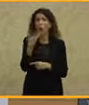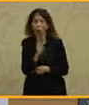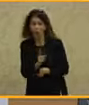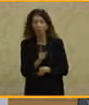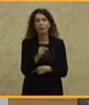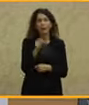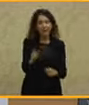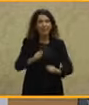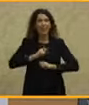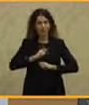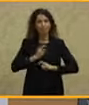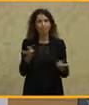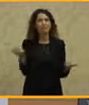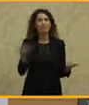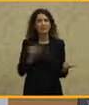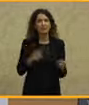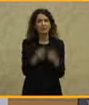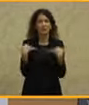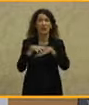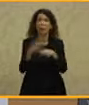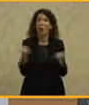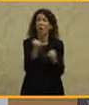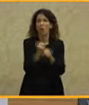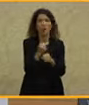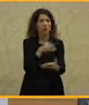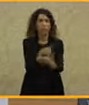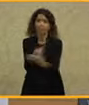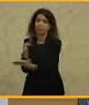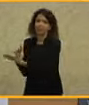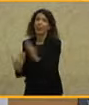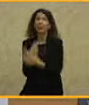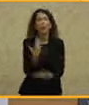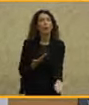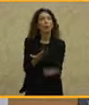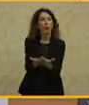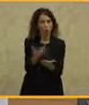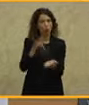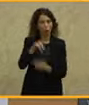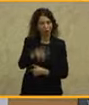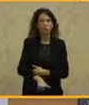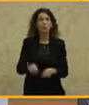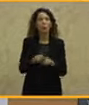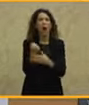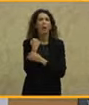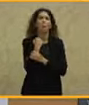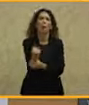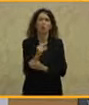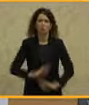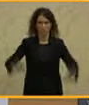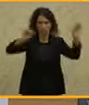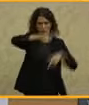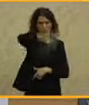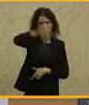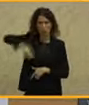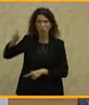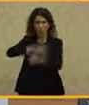motivos que dificultan la integración laboral. En este día proponemos que se produzca un apoyo explícito hacia las